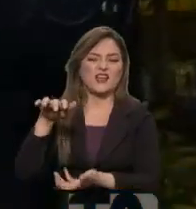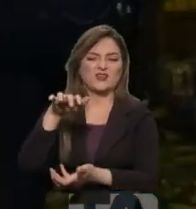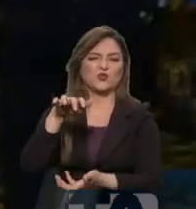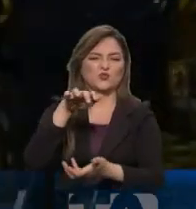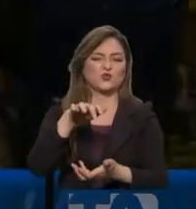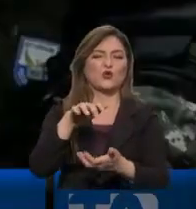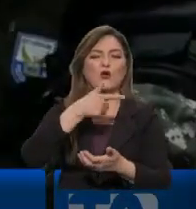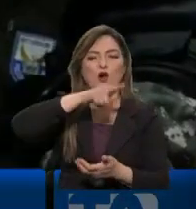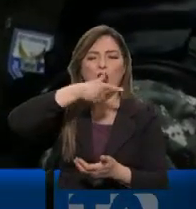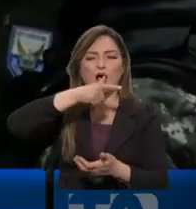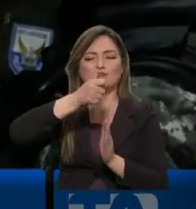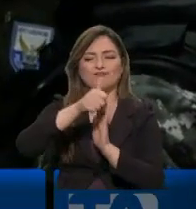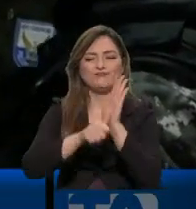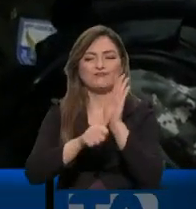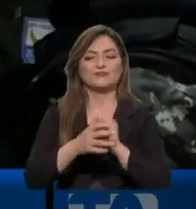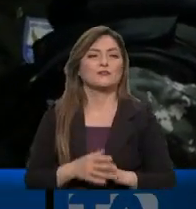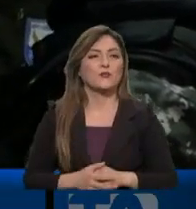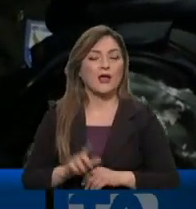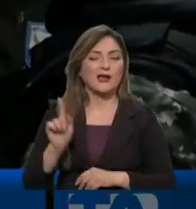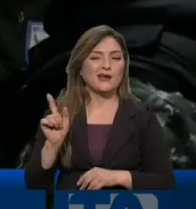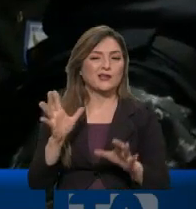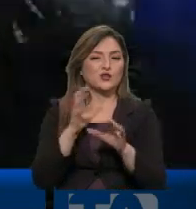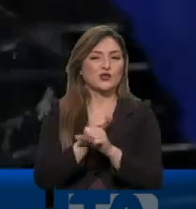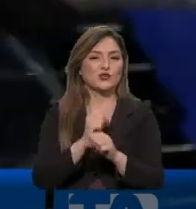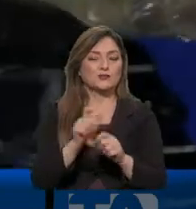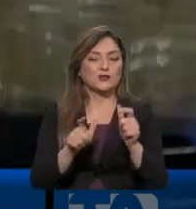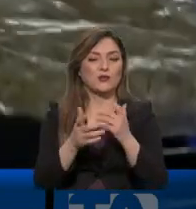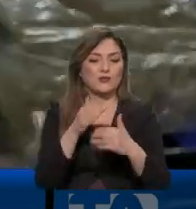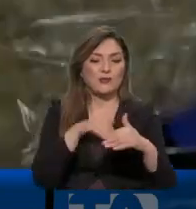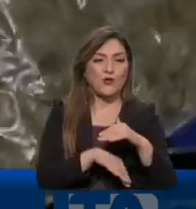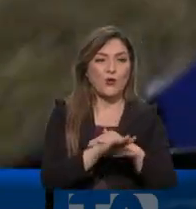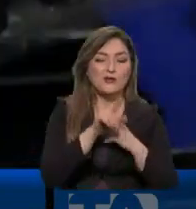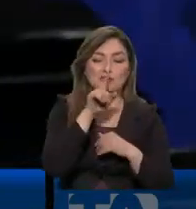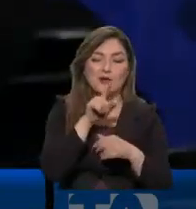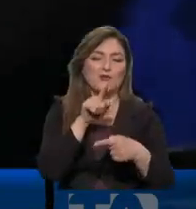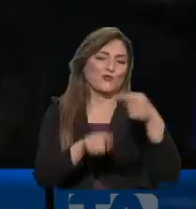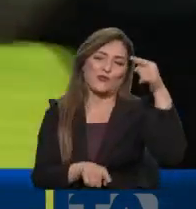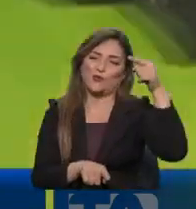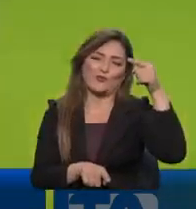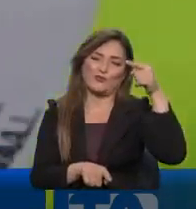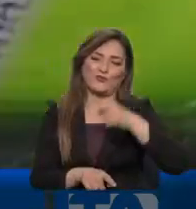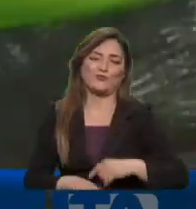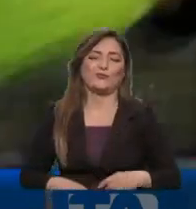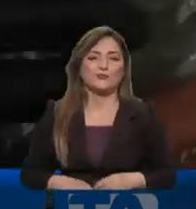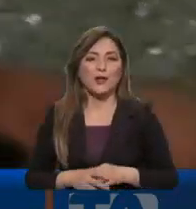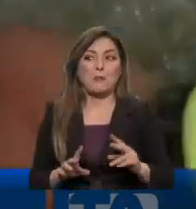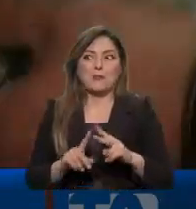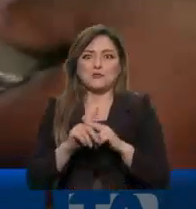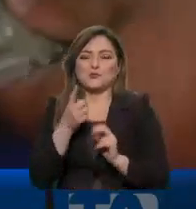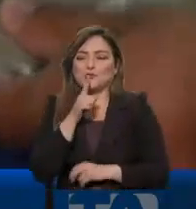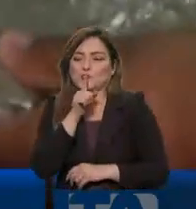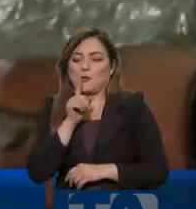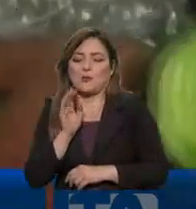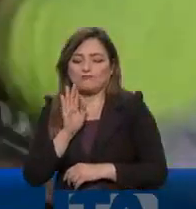realizó de forma sorpresiva en horas de la noche, sin dar tiempo a los privados de la libertad a esconder las sustancias prohibidas, que aún no se